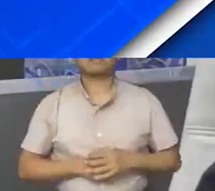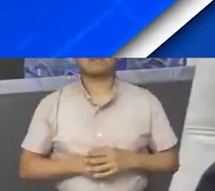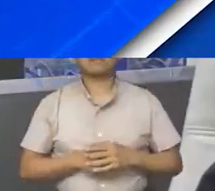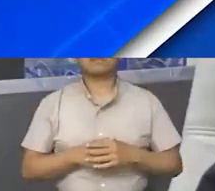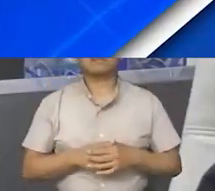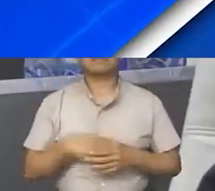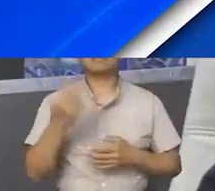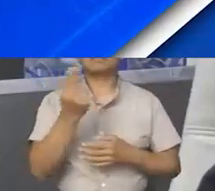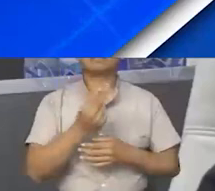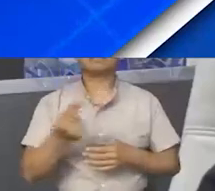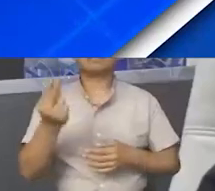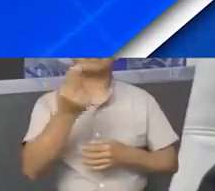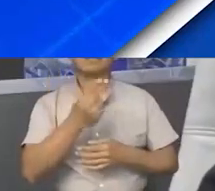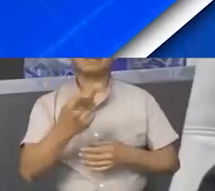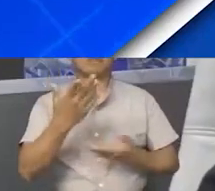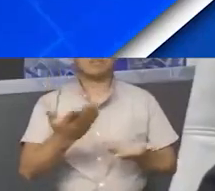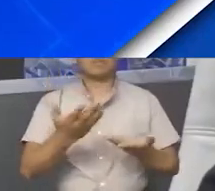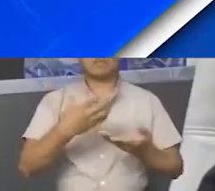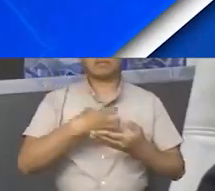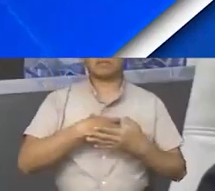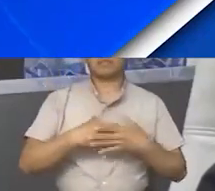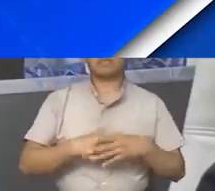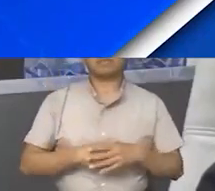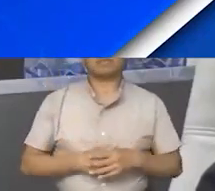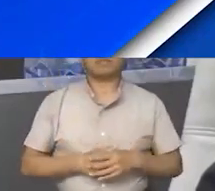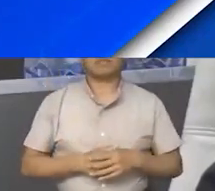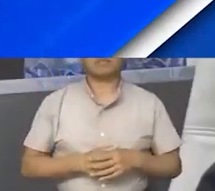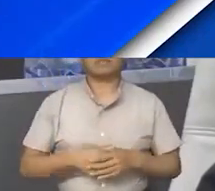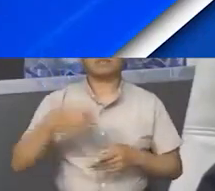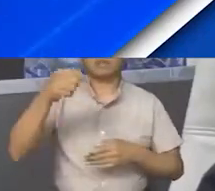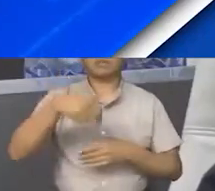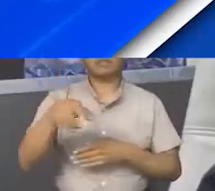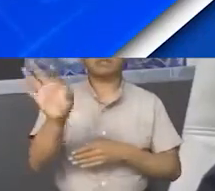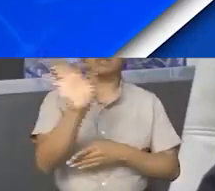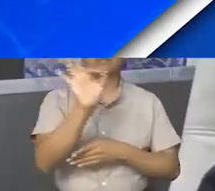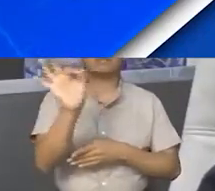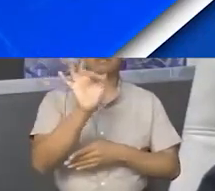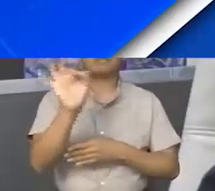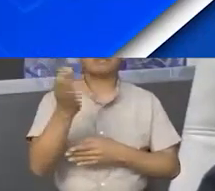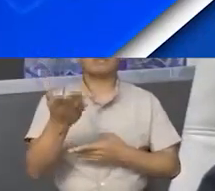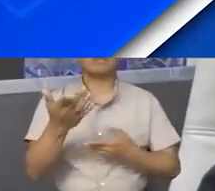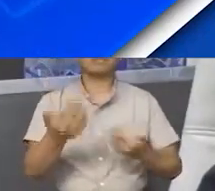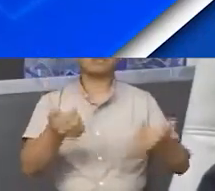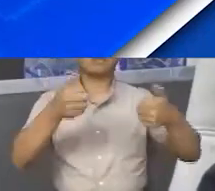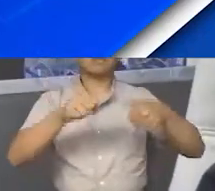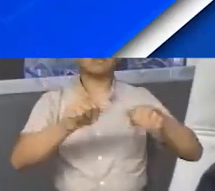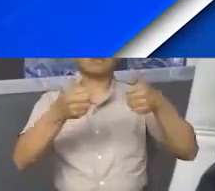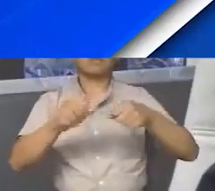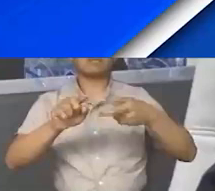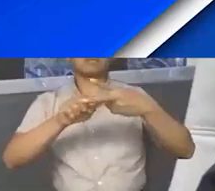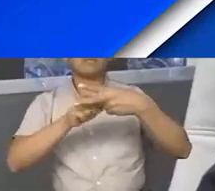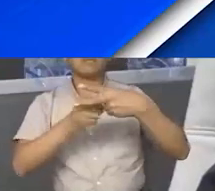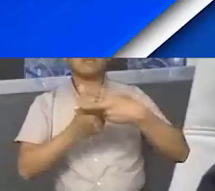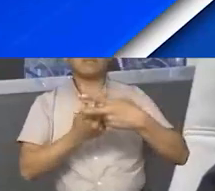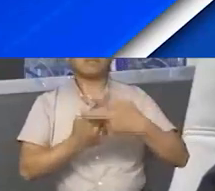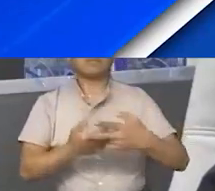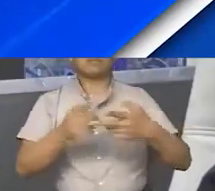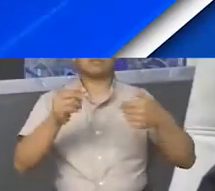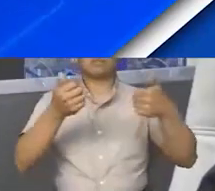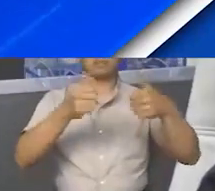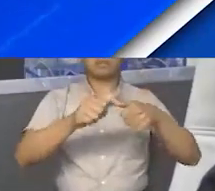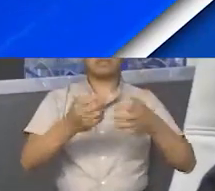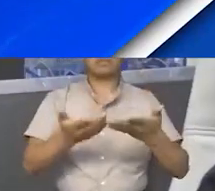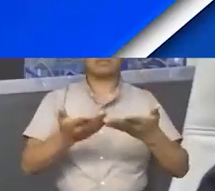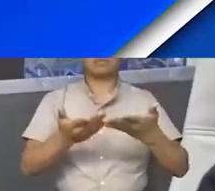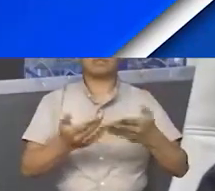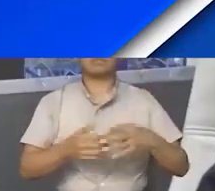para usos no tradicionales. En este sentido, las partes del convenio han iniciado negociaciones en